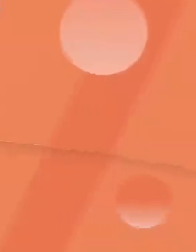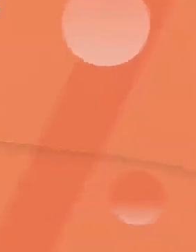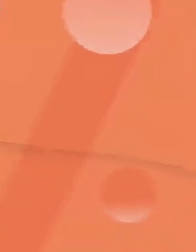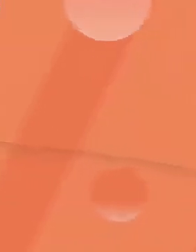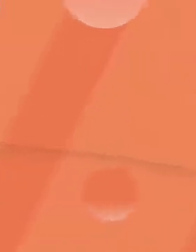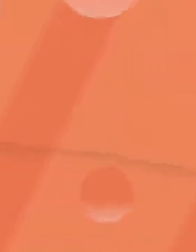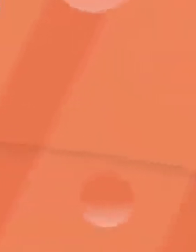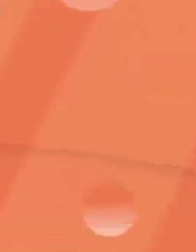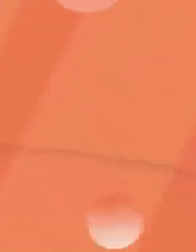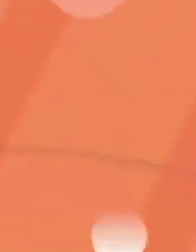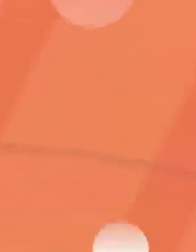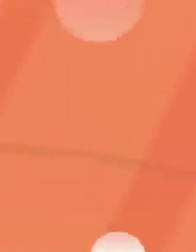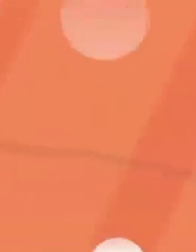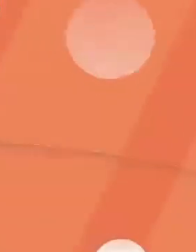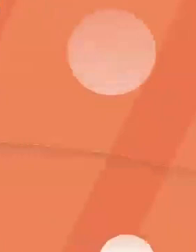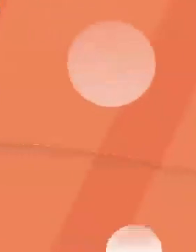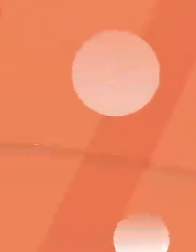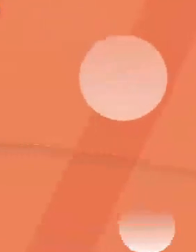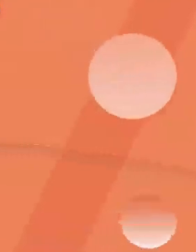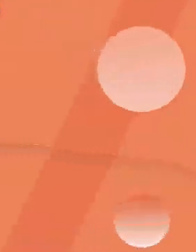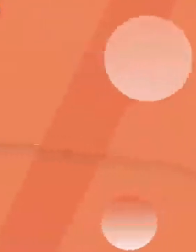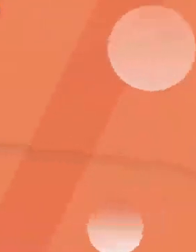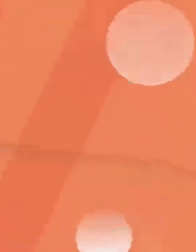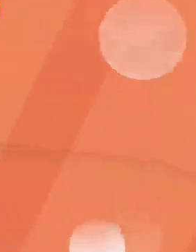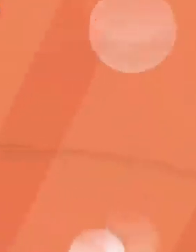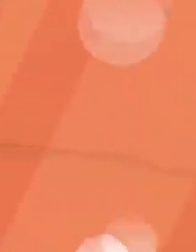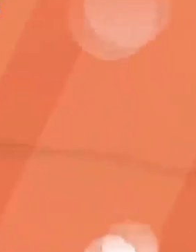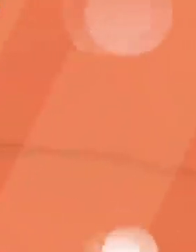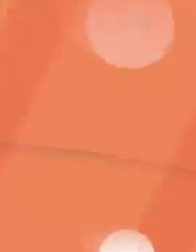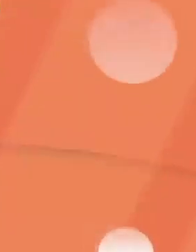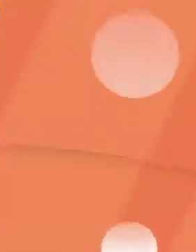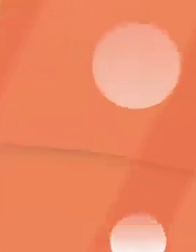¿La palabra tiene una raíz conocida para ustedes?